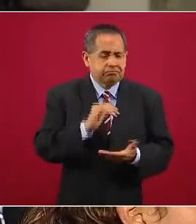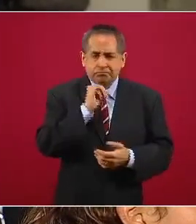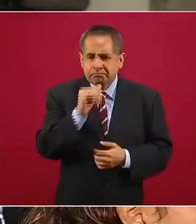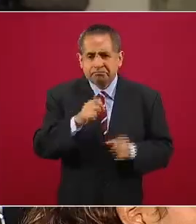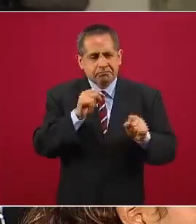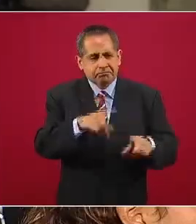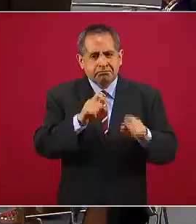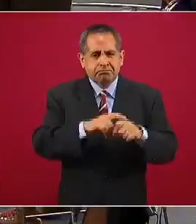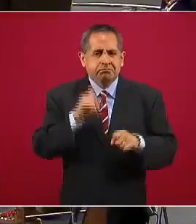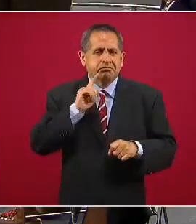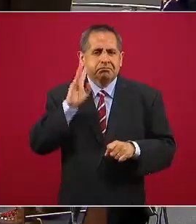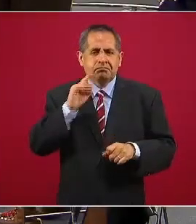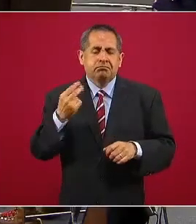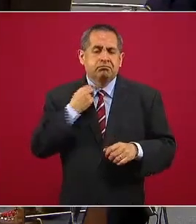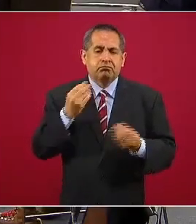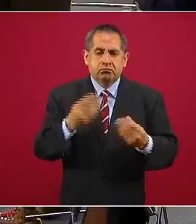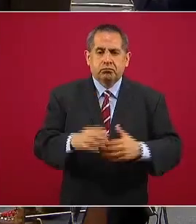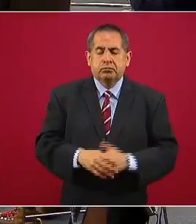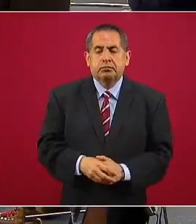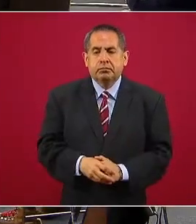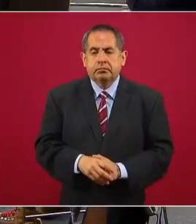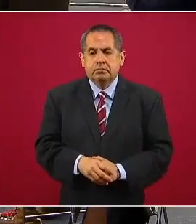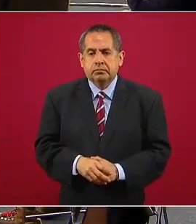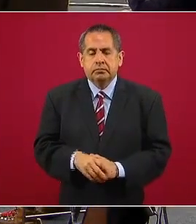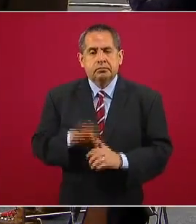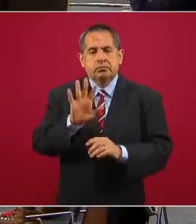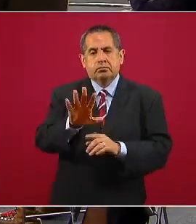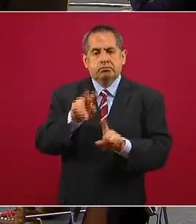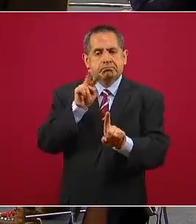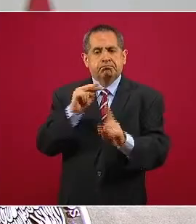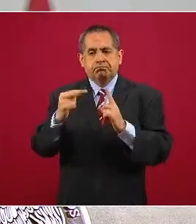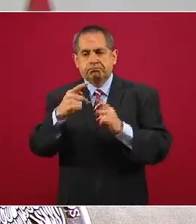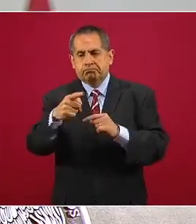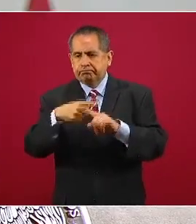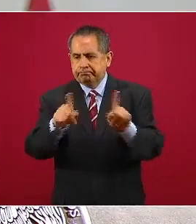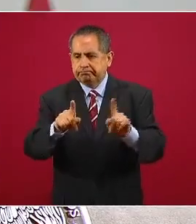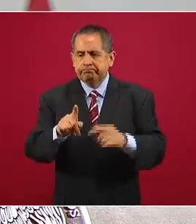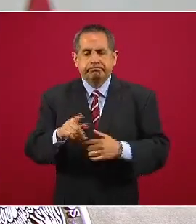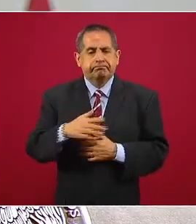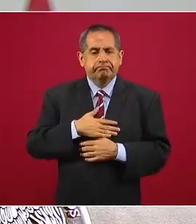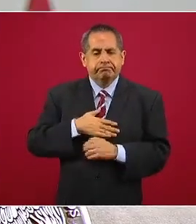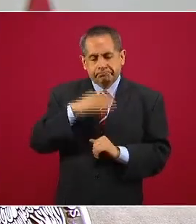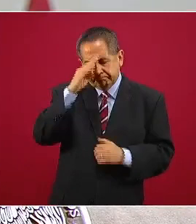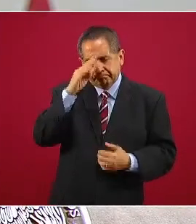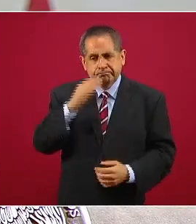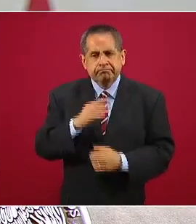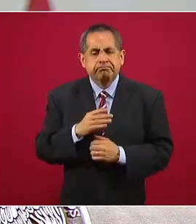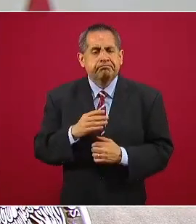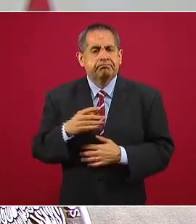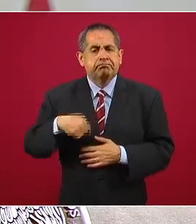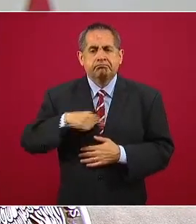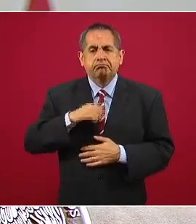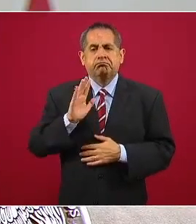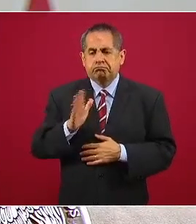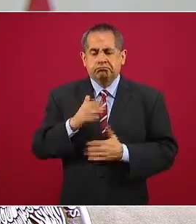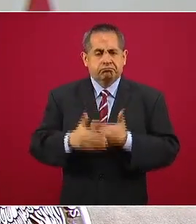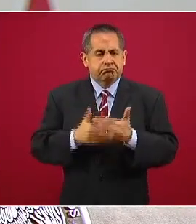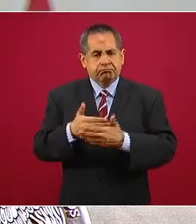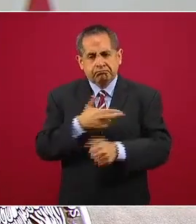de género ni feminicidio. Pues es una visión distinta. Nosotros pensamos que se